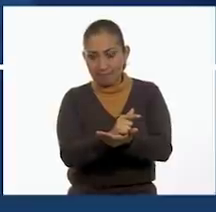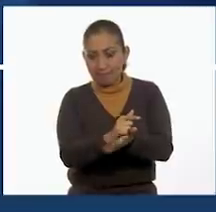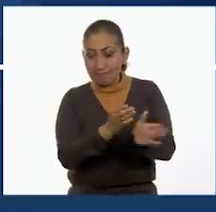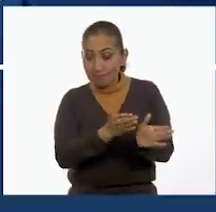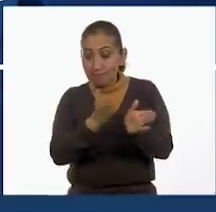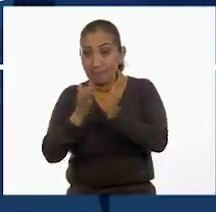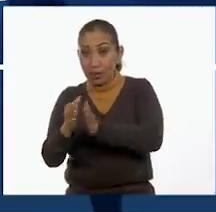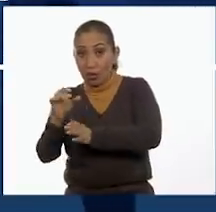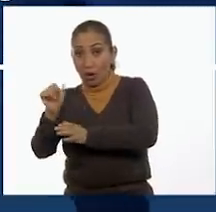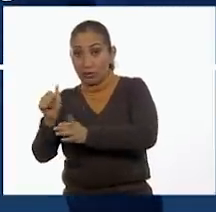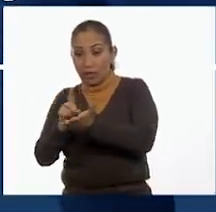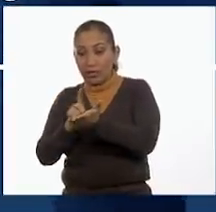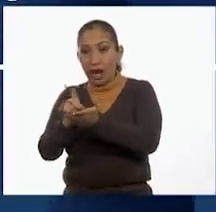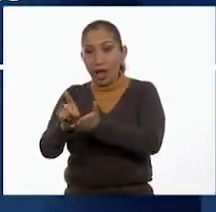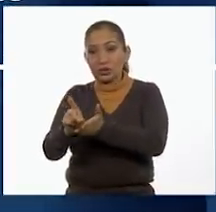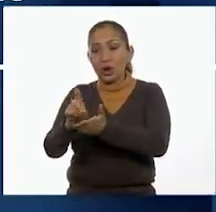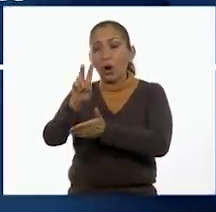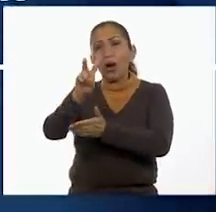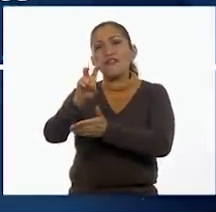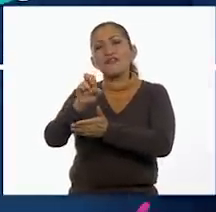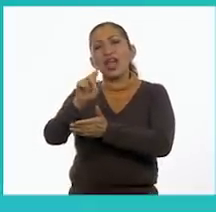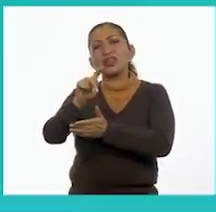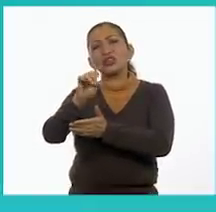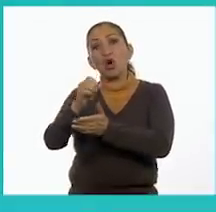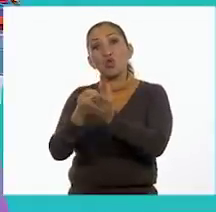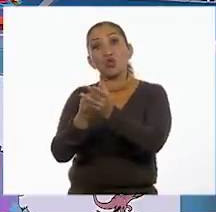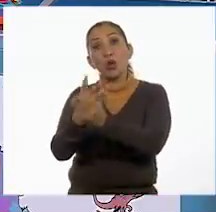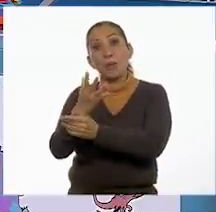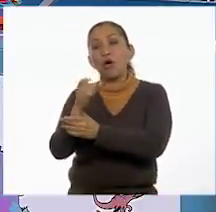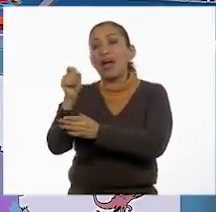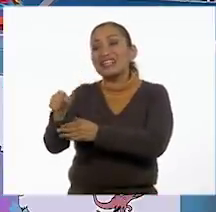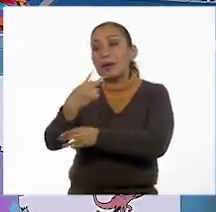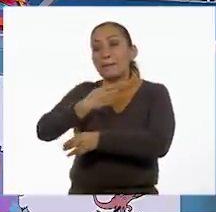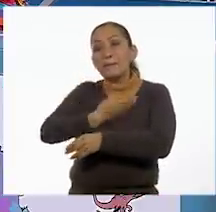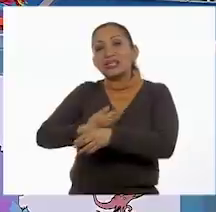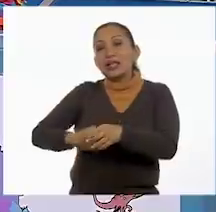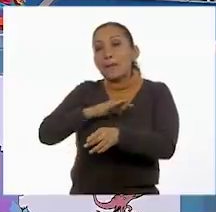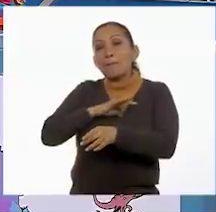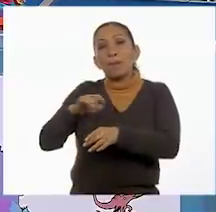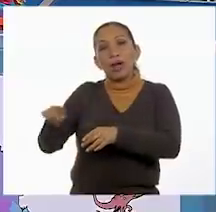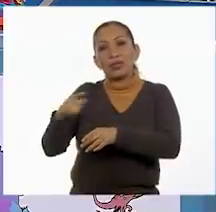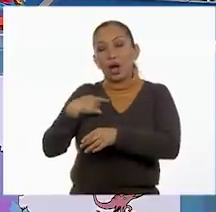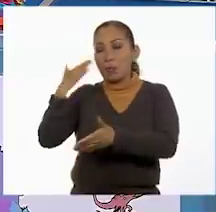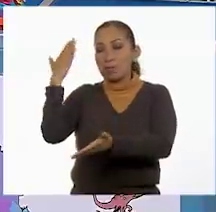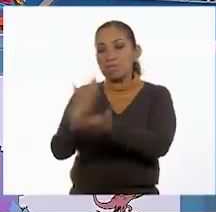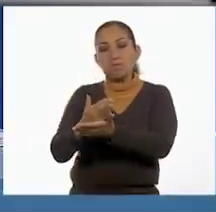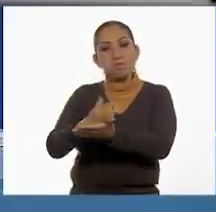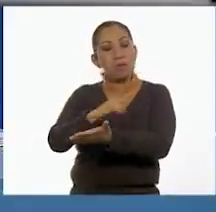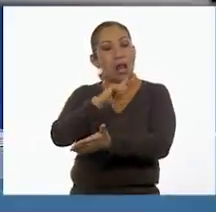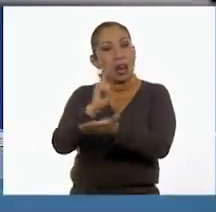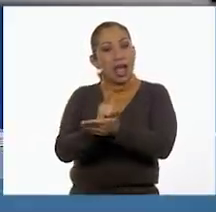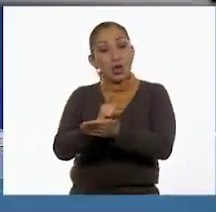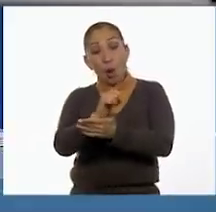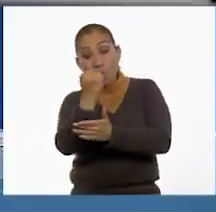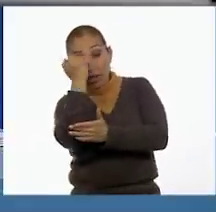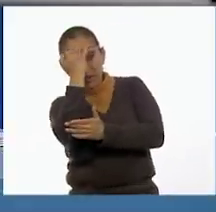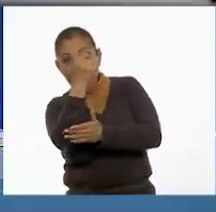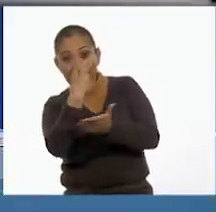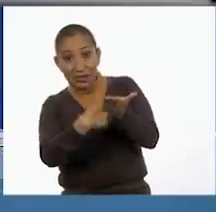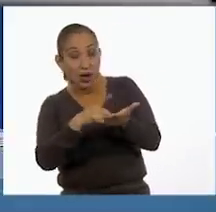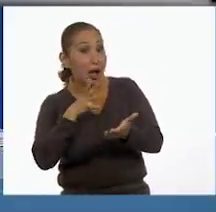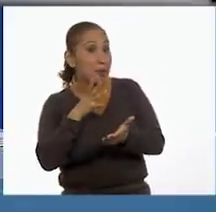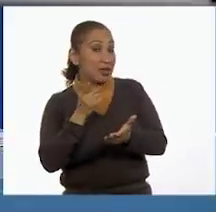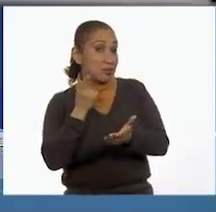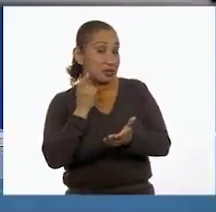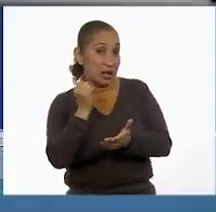otro lado, el derecho de veto era una novedad que daba a los presidentes la capacidad de bloquear leyes e iniciativas que salieran de las